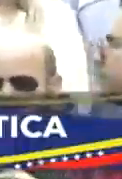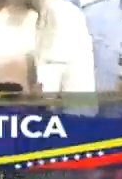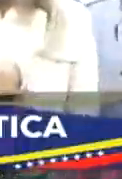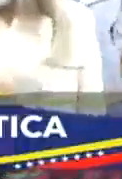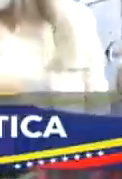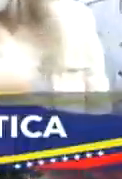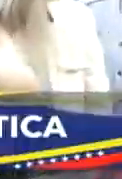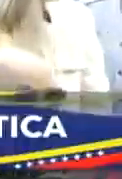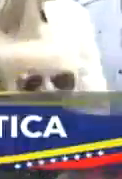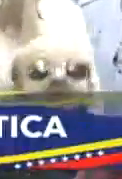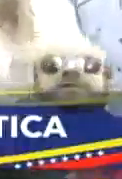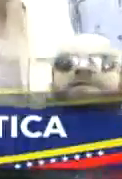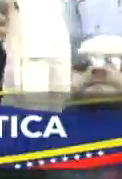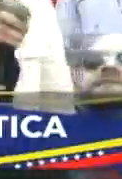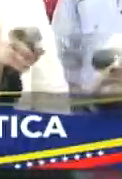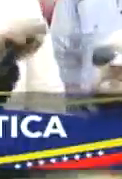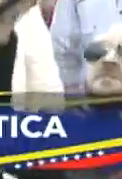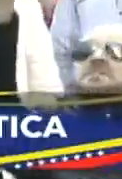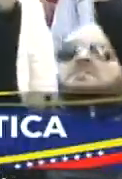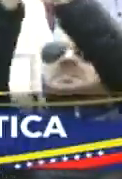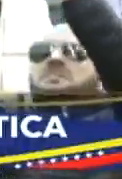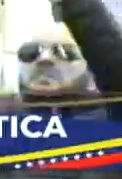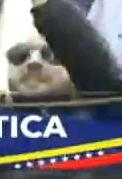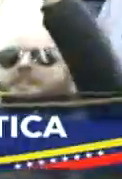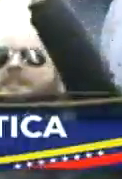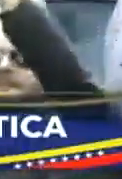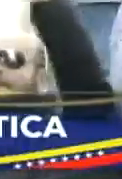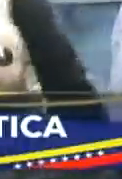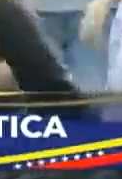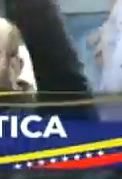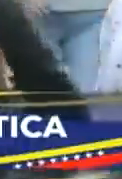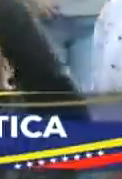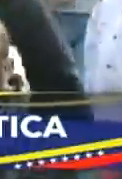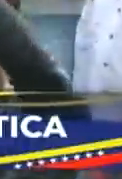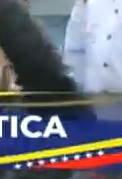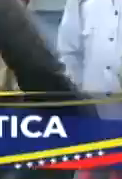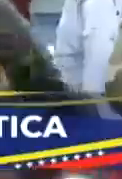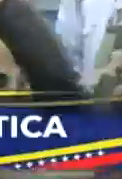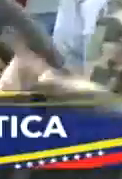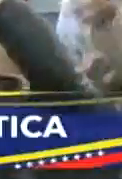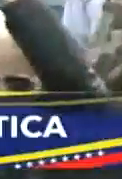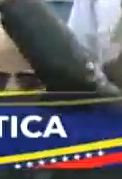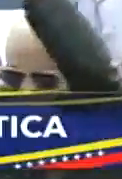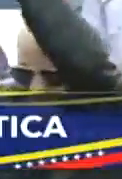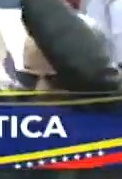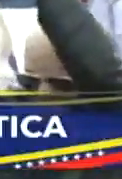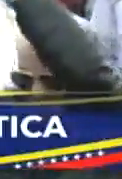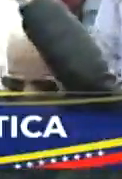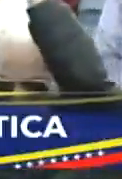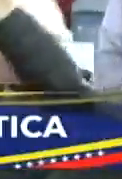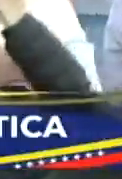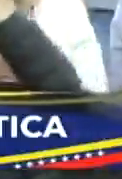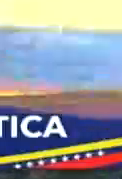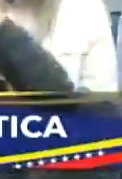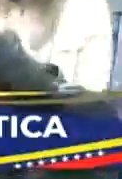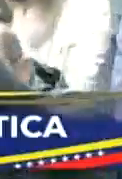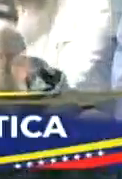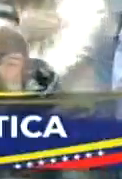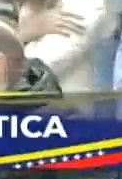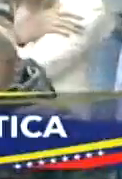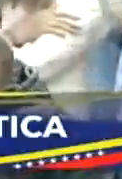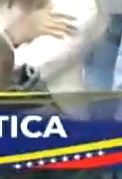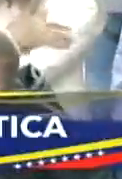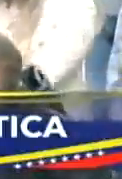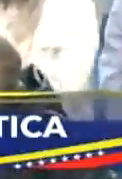importante acto de la juventud venezolana. Allí iba saludando al